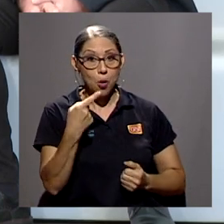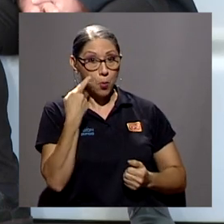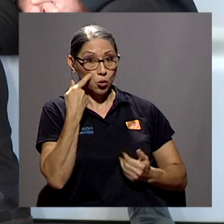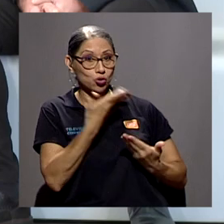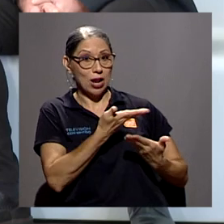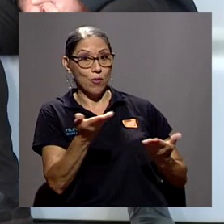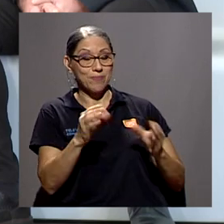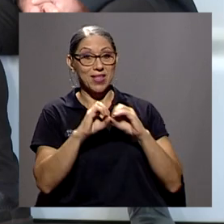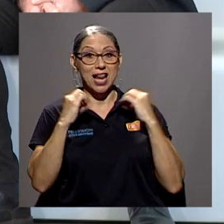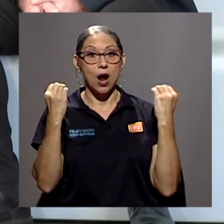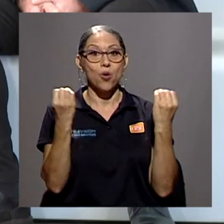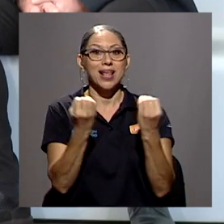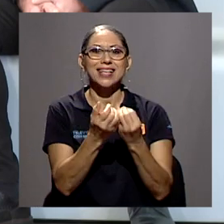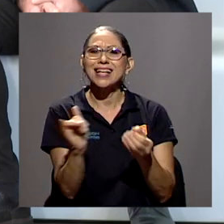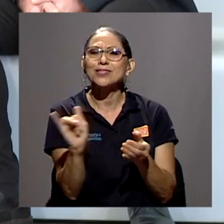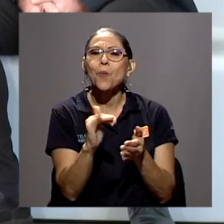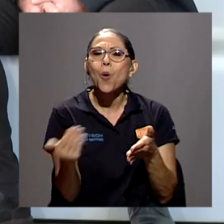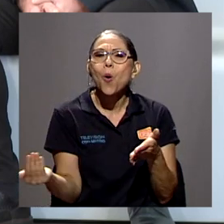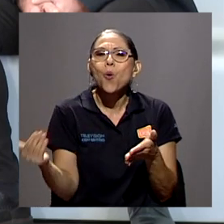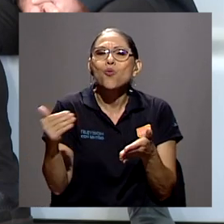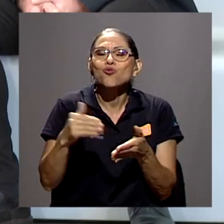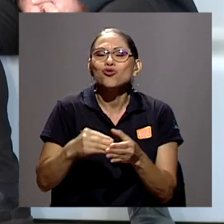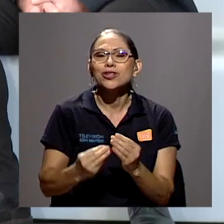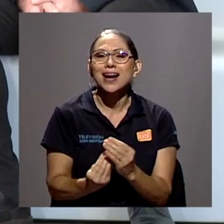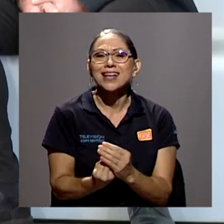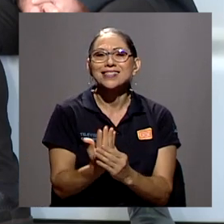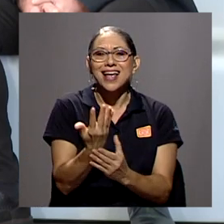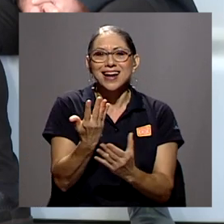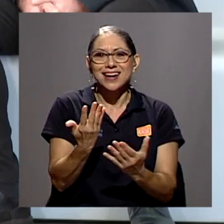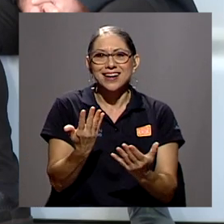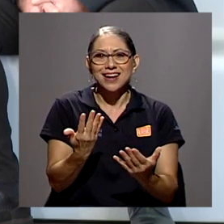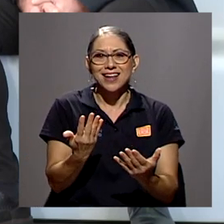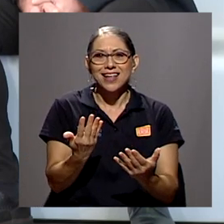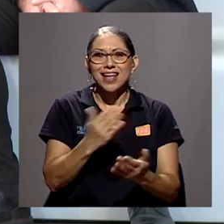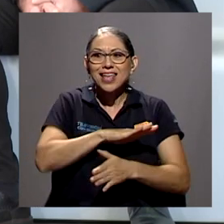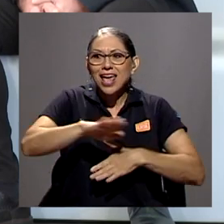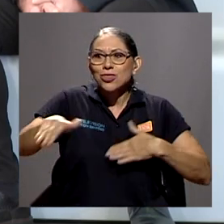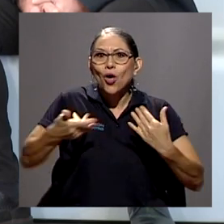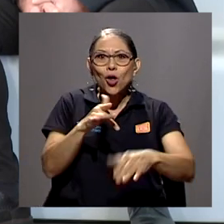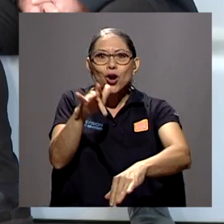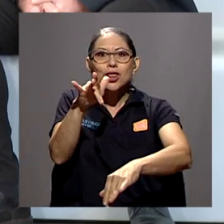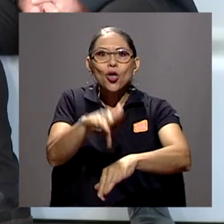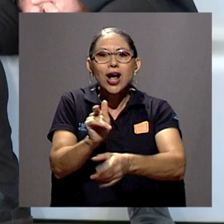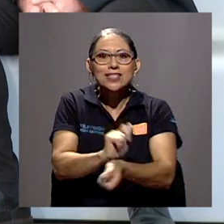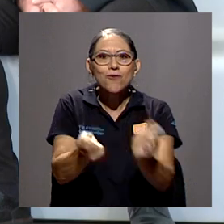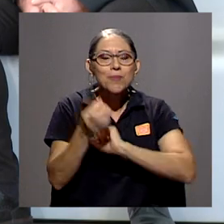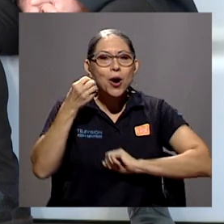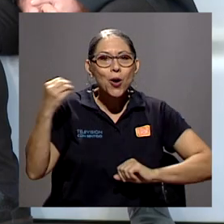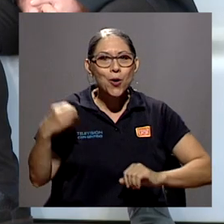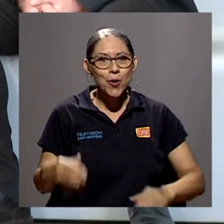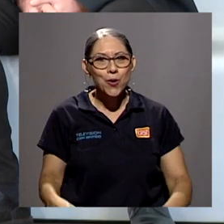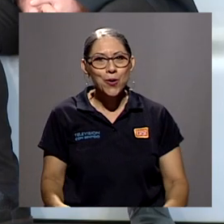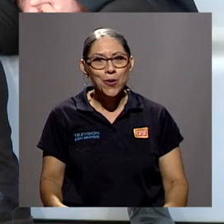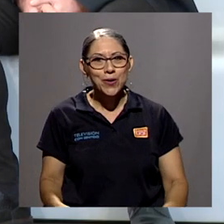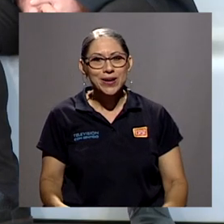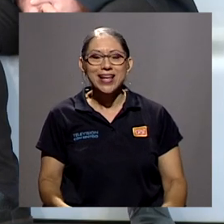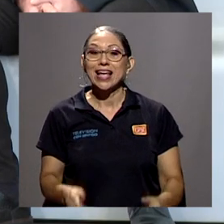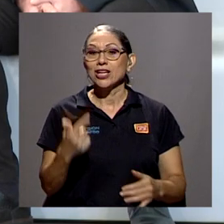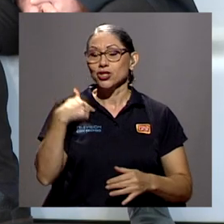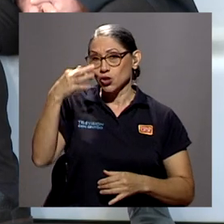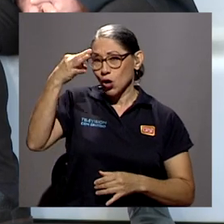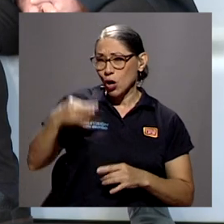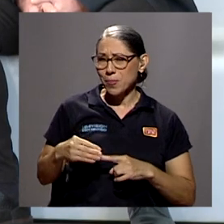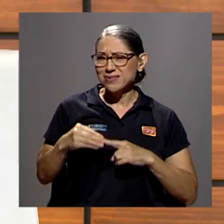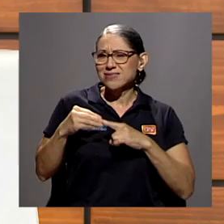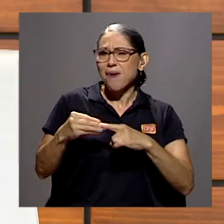es un renacer en ese sentido que todo lo que toca se vuelve oro yo creo que el principal